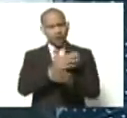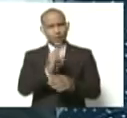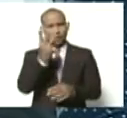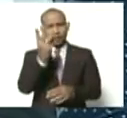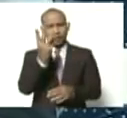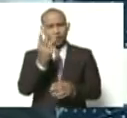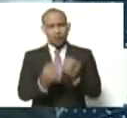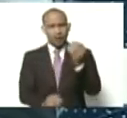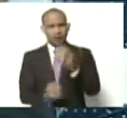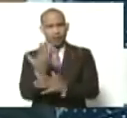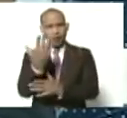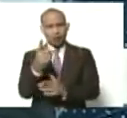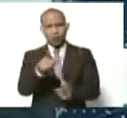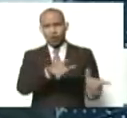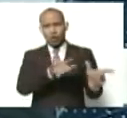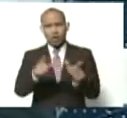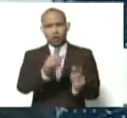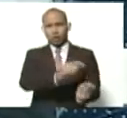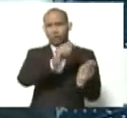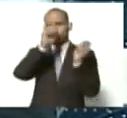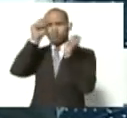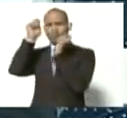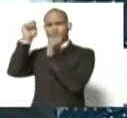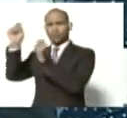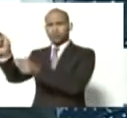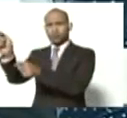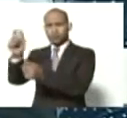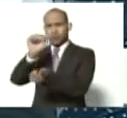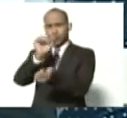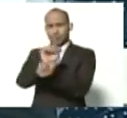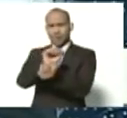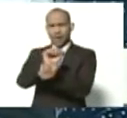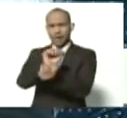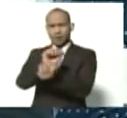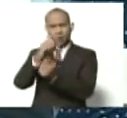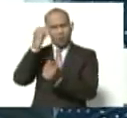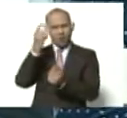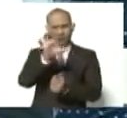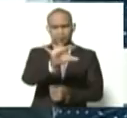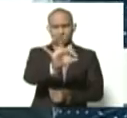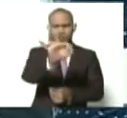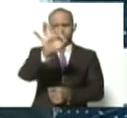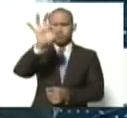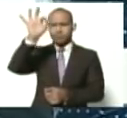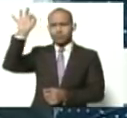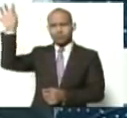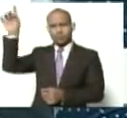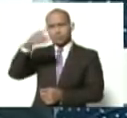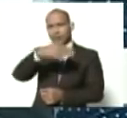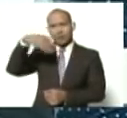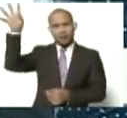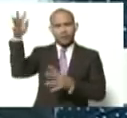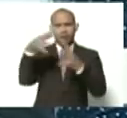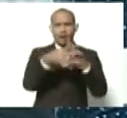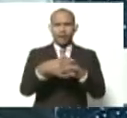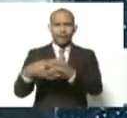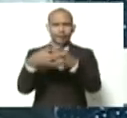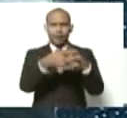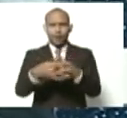que Iván Duque está listo para entregárselo a el gobierno de los Estados Unidos de